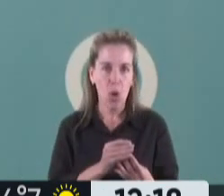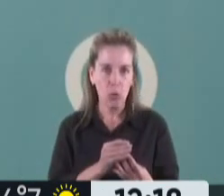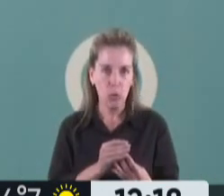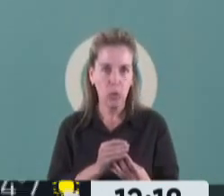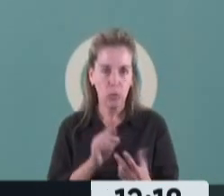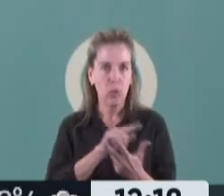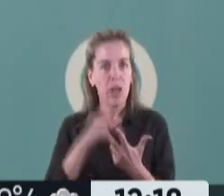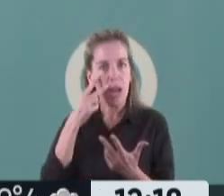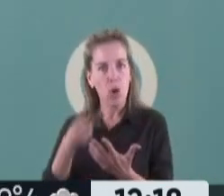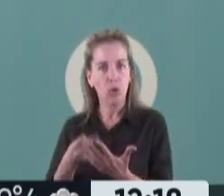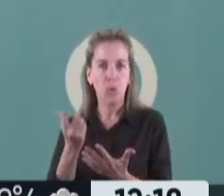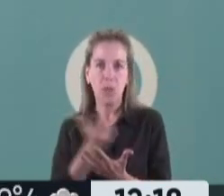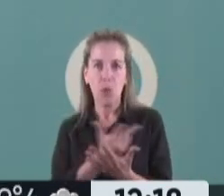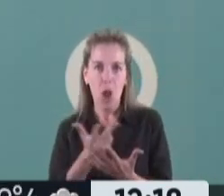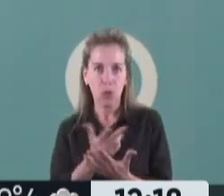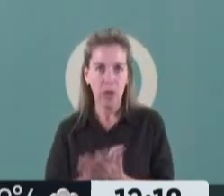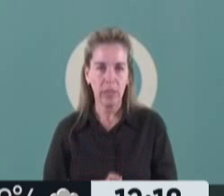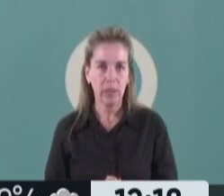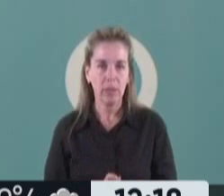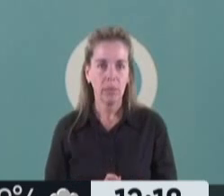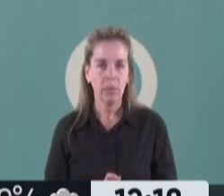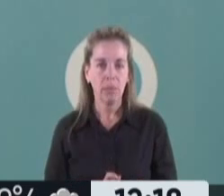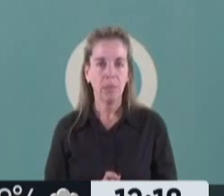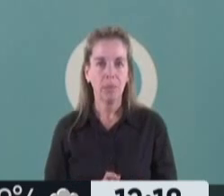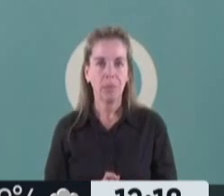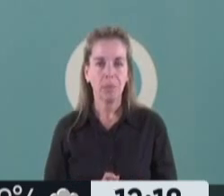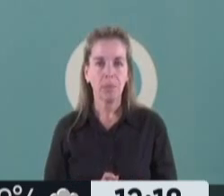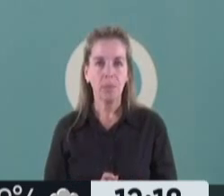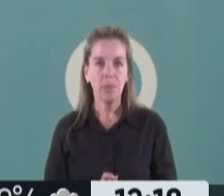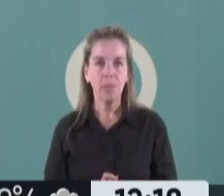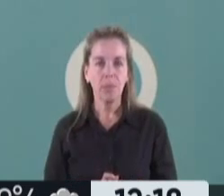que es fundamentalmente lo que yo tengo para destacar.